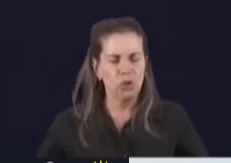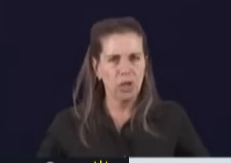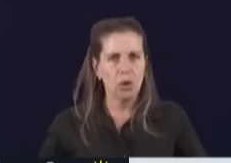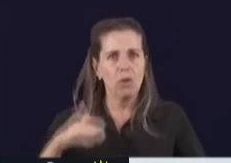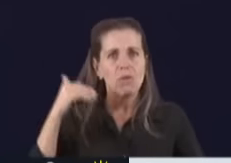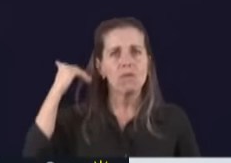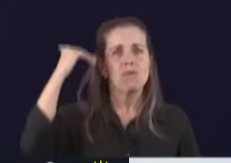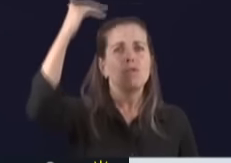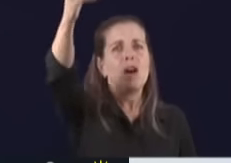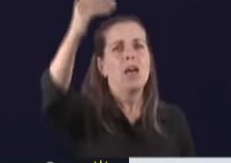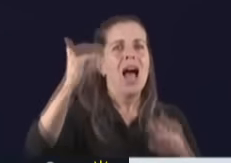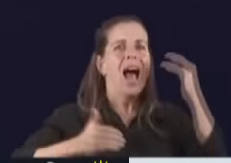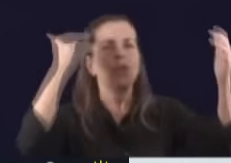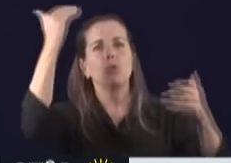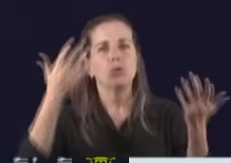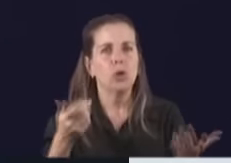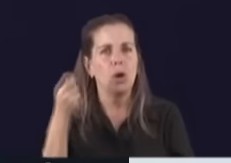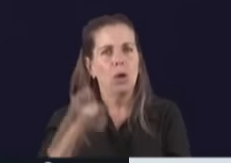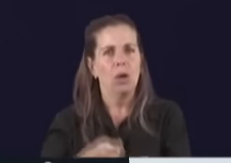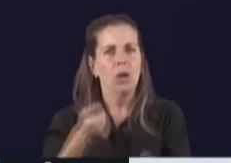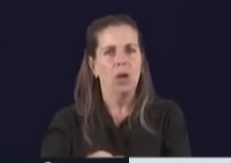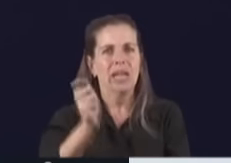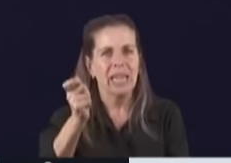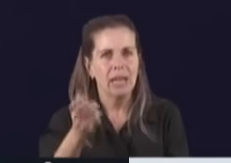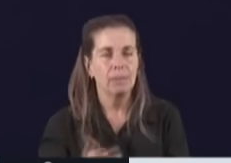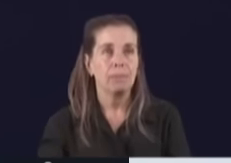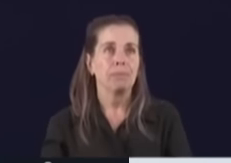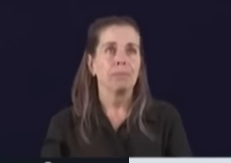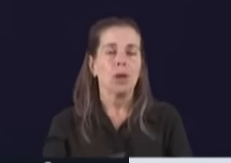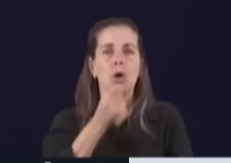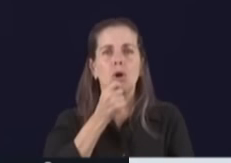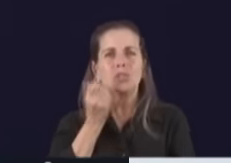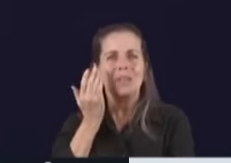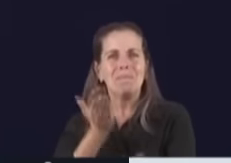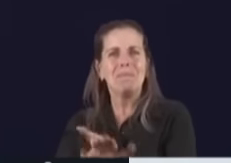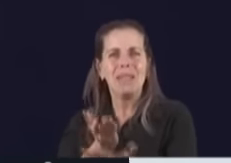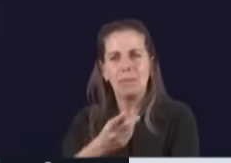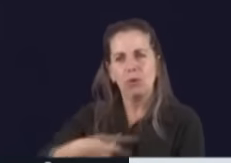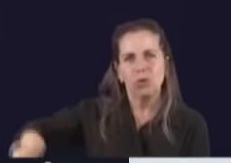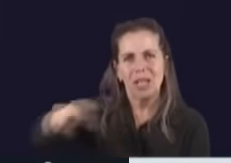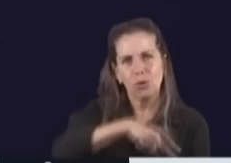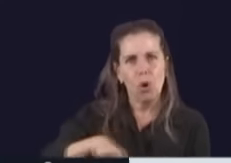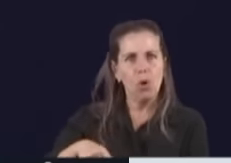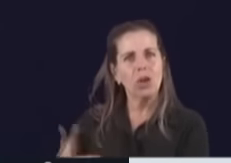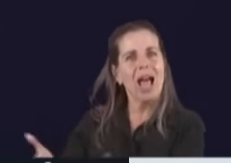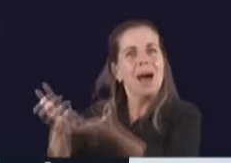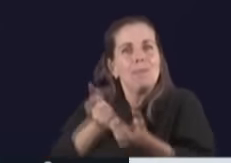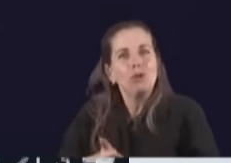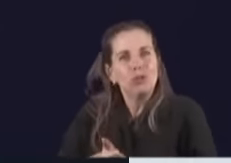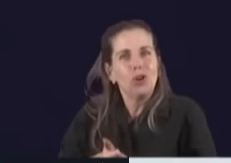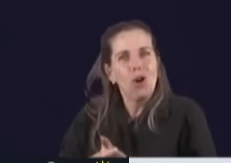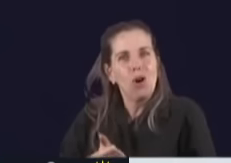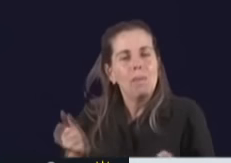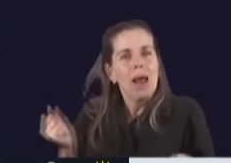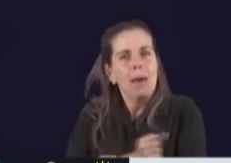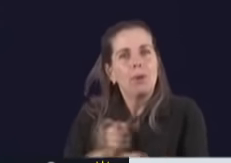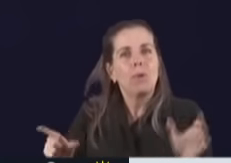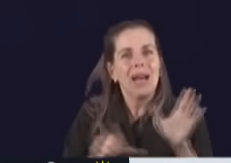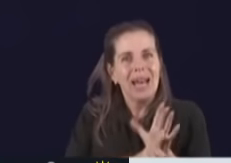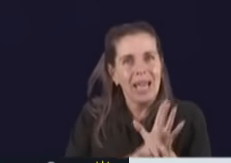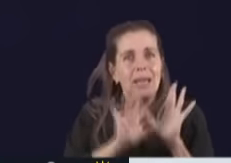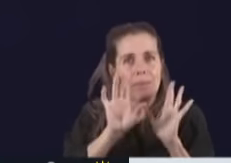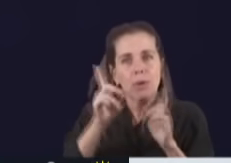cuando pedimos que se adhieran a determinadas leyes, como puede ser, no sé, la ley antimafias o cualquier otra, y no ves colaboración,